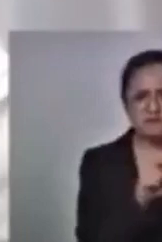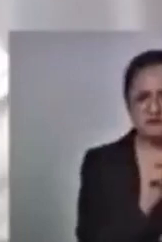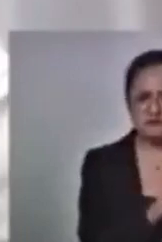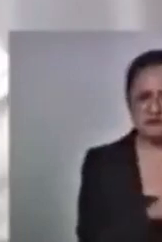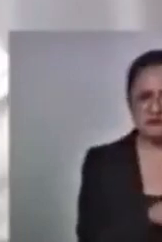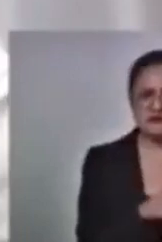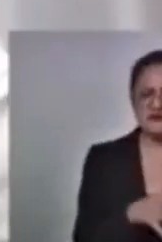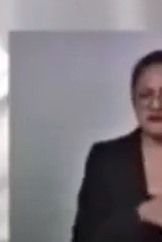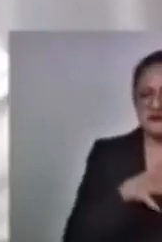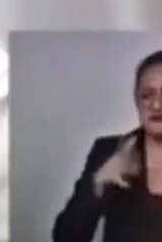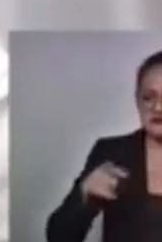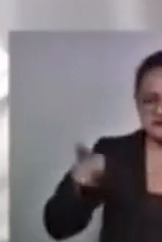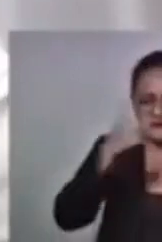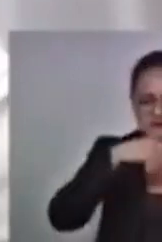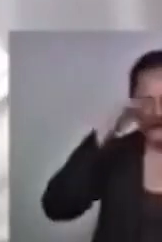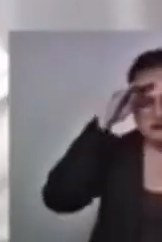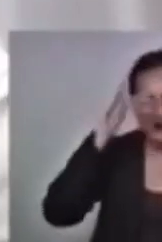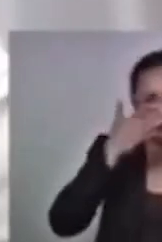amplitud de criterio